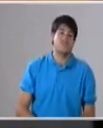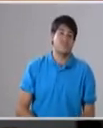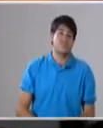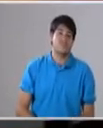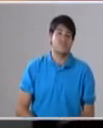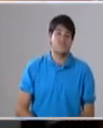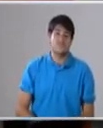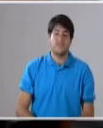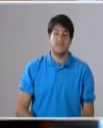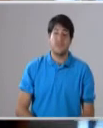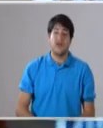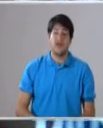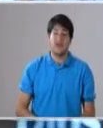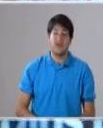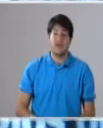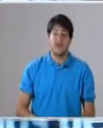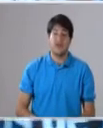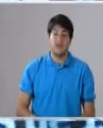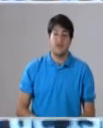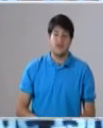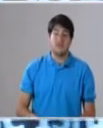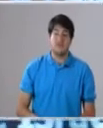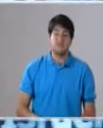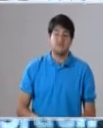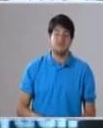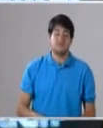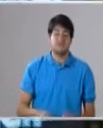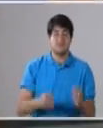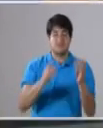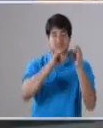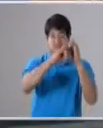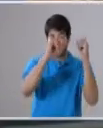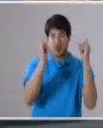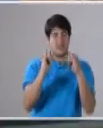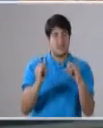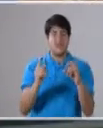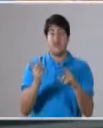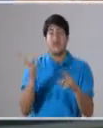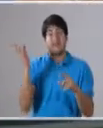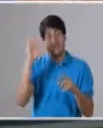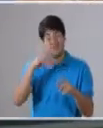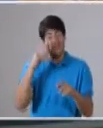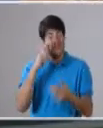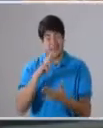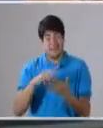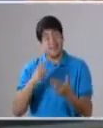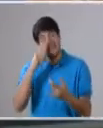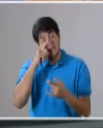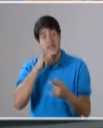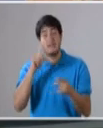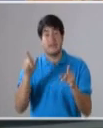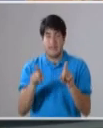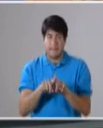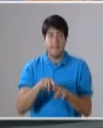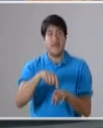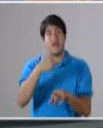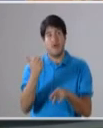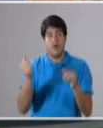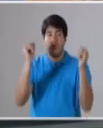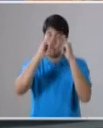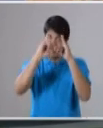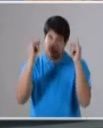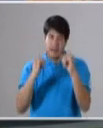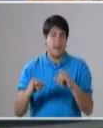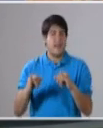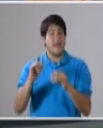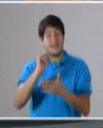que hizo Nabucodonosor. Y después aparece otra estatua. Y es la estatua de la bestia que aparece en el